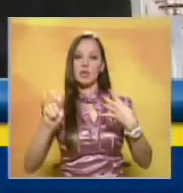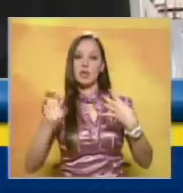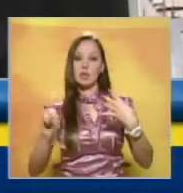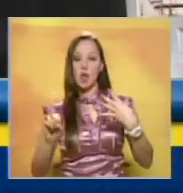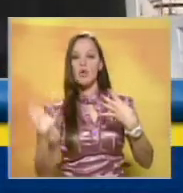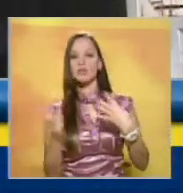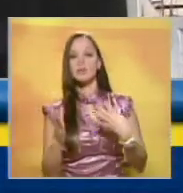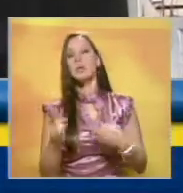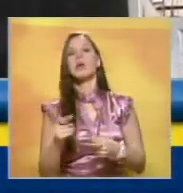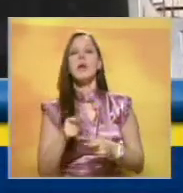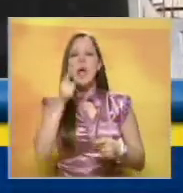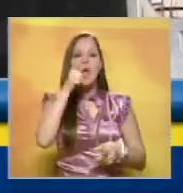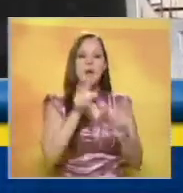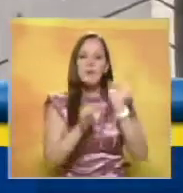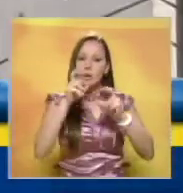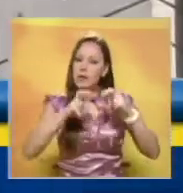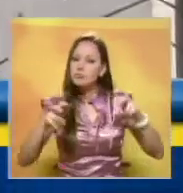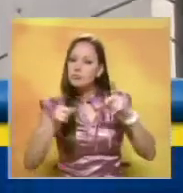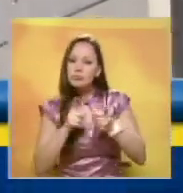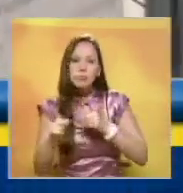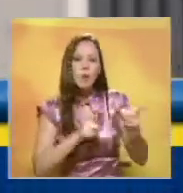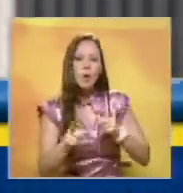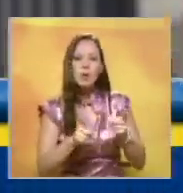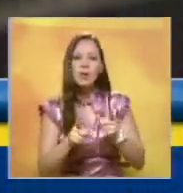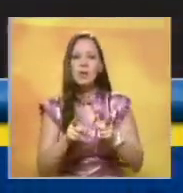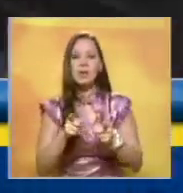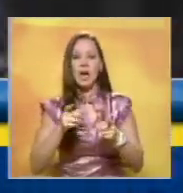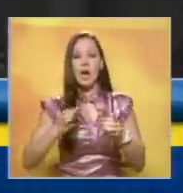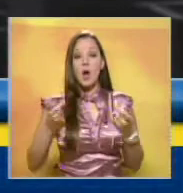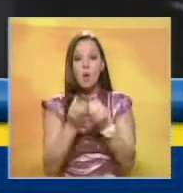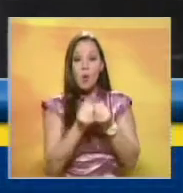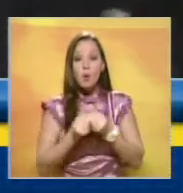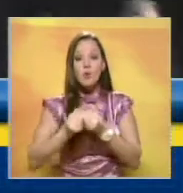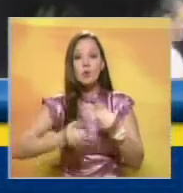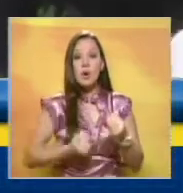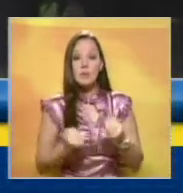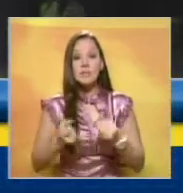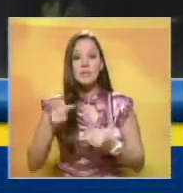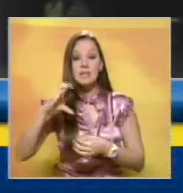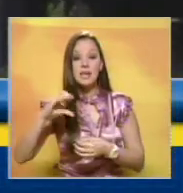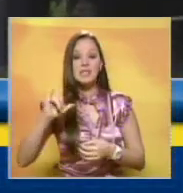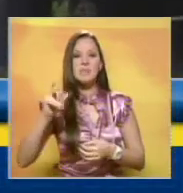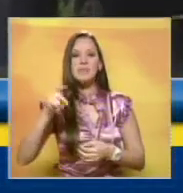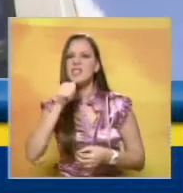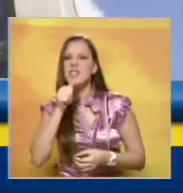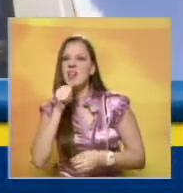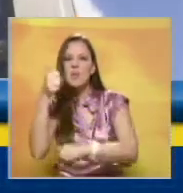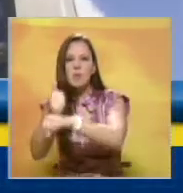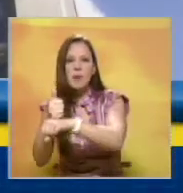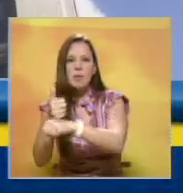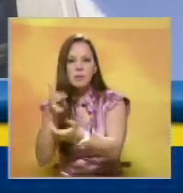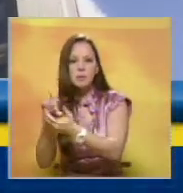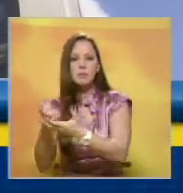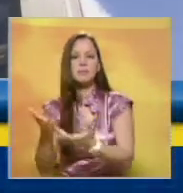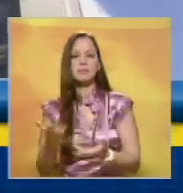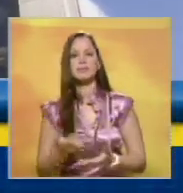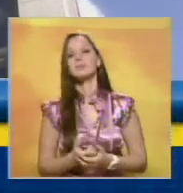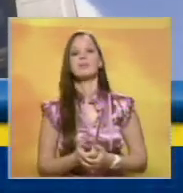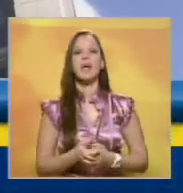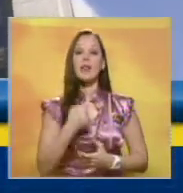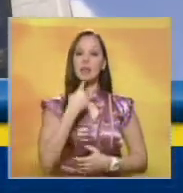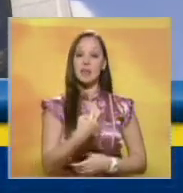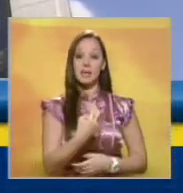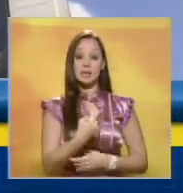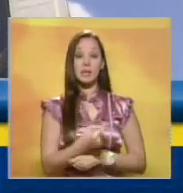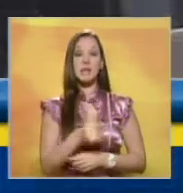fiscal coordina las experticias ejecutadas por funcionarios del CICPC a fin de determinar las responsabilidades. De acuerdo con la